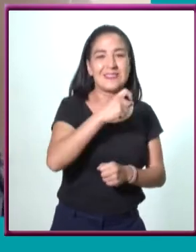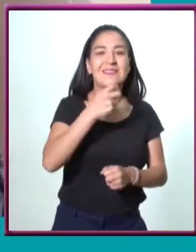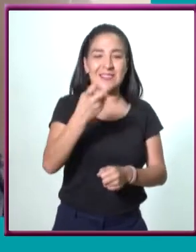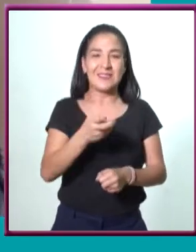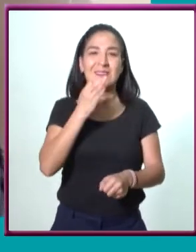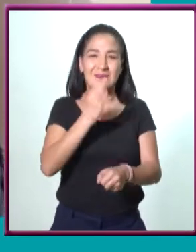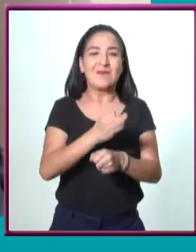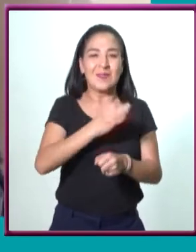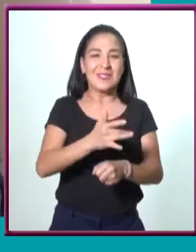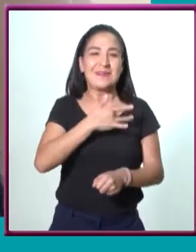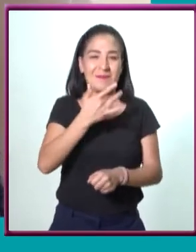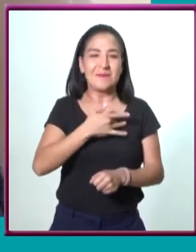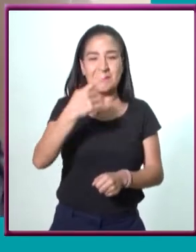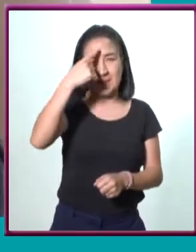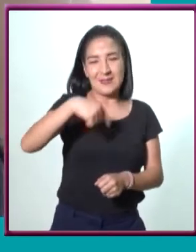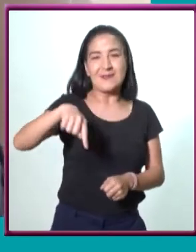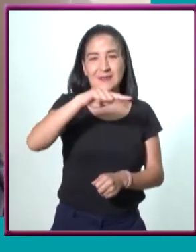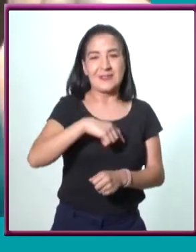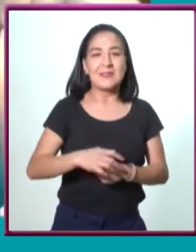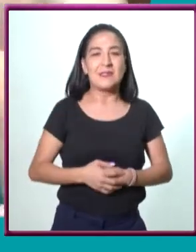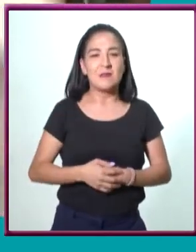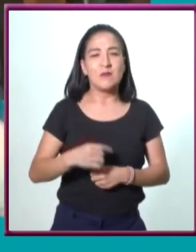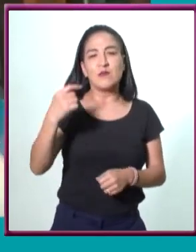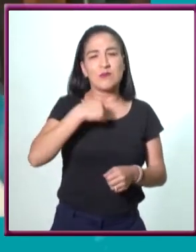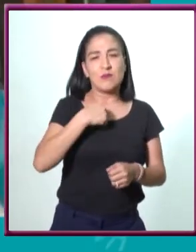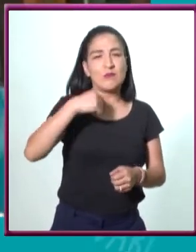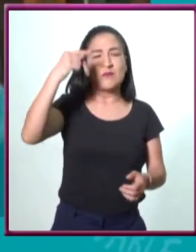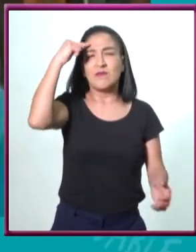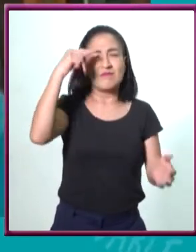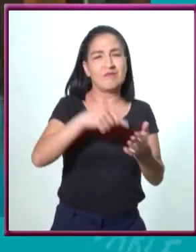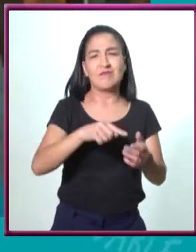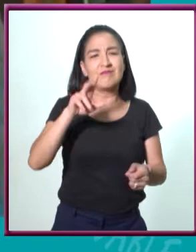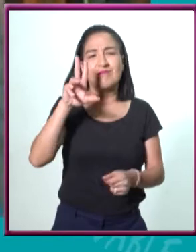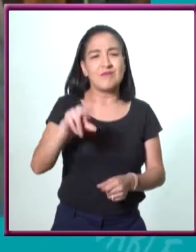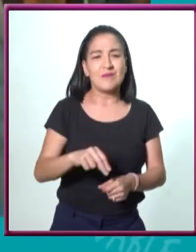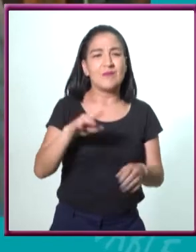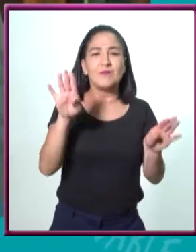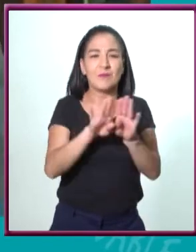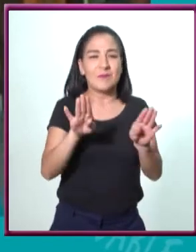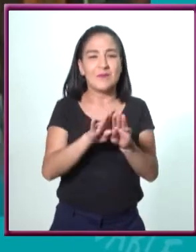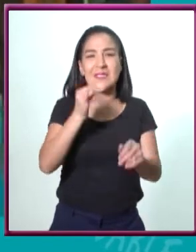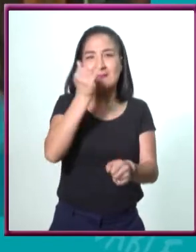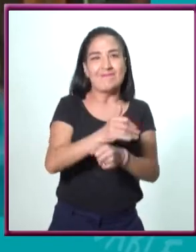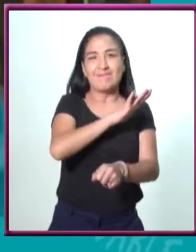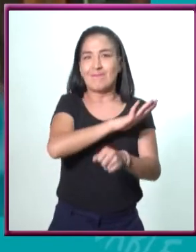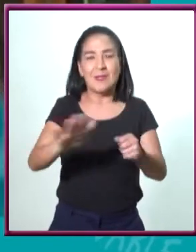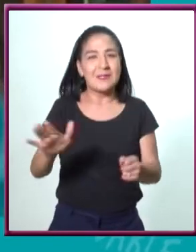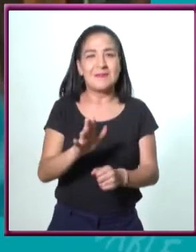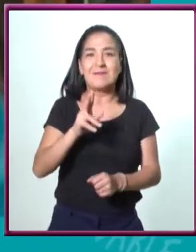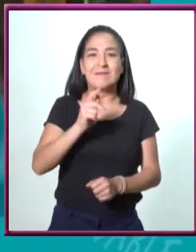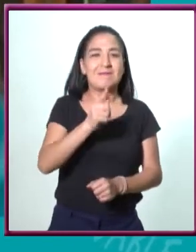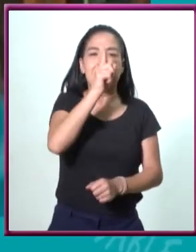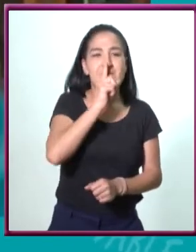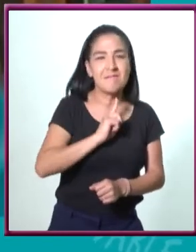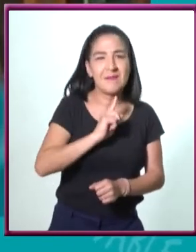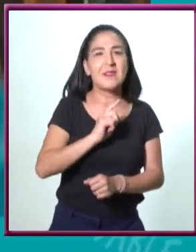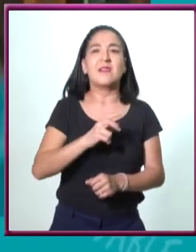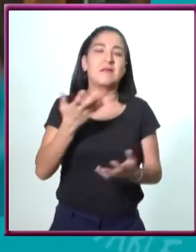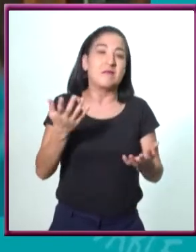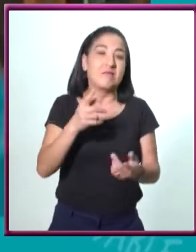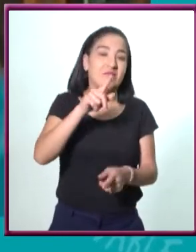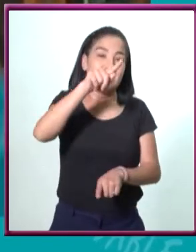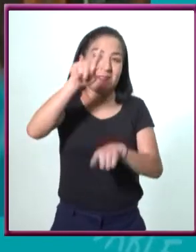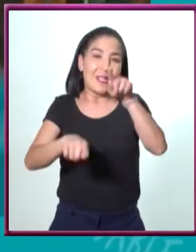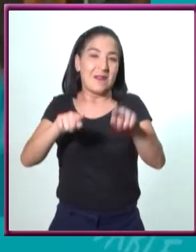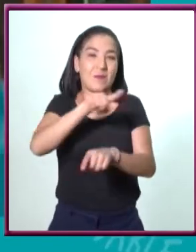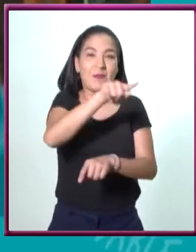sí es un momento adecuado, diría yo. Yo no creo que sea inevitable mentir, más bien uno